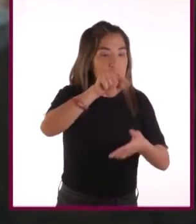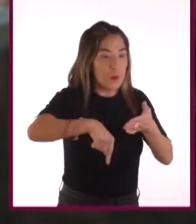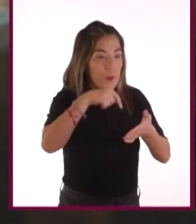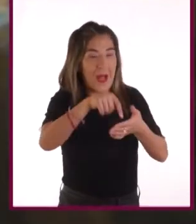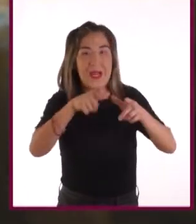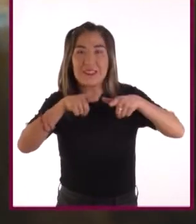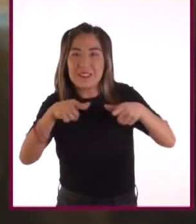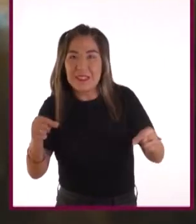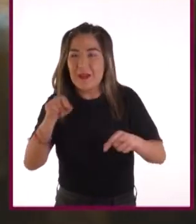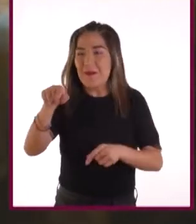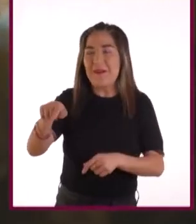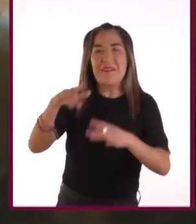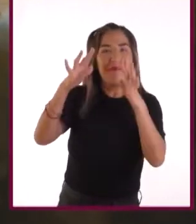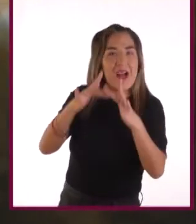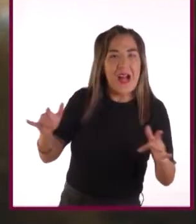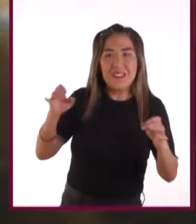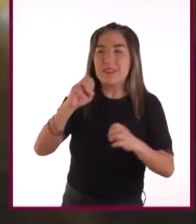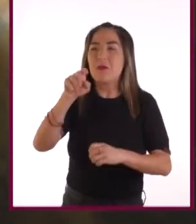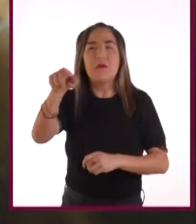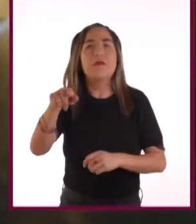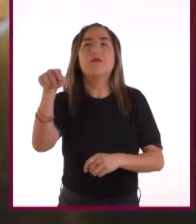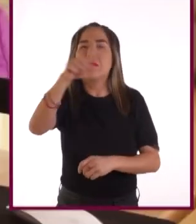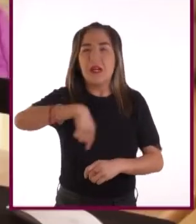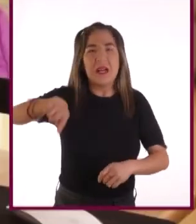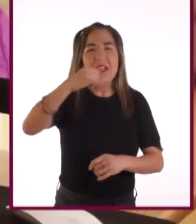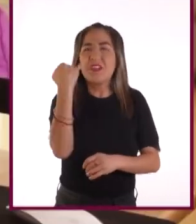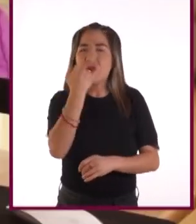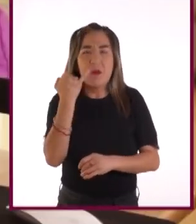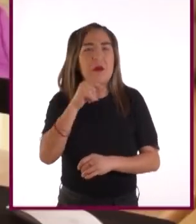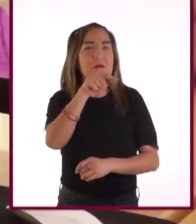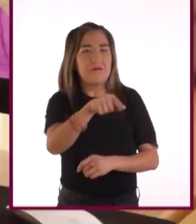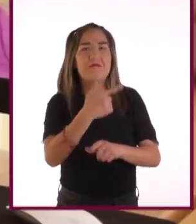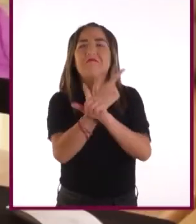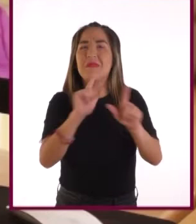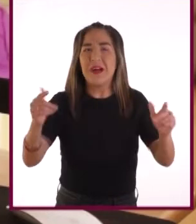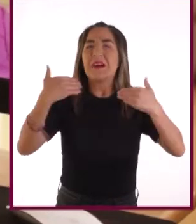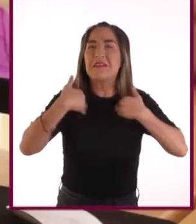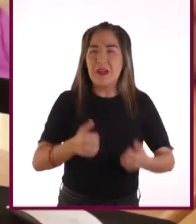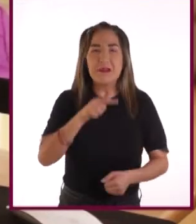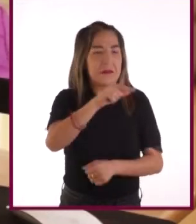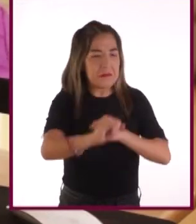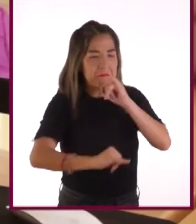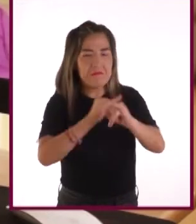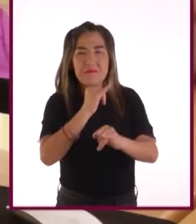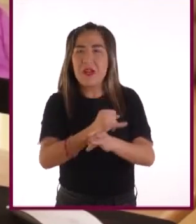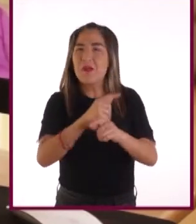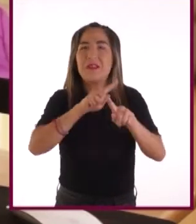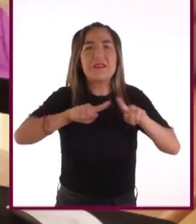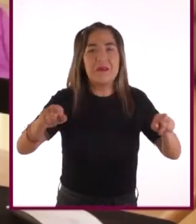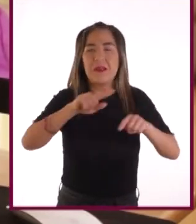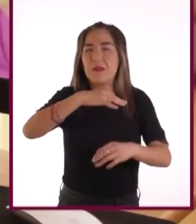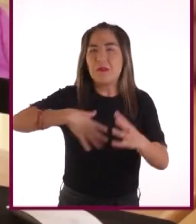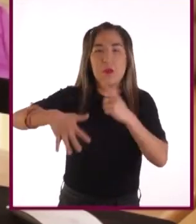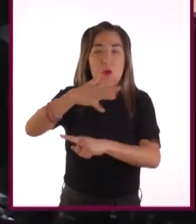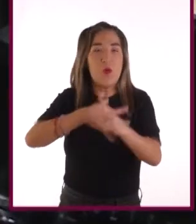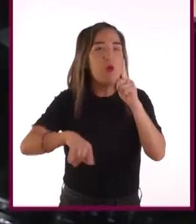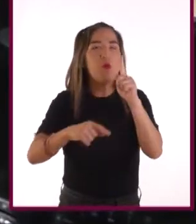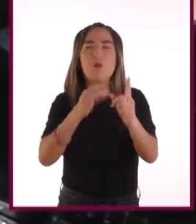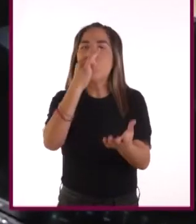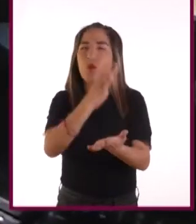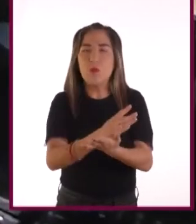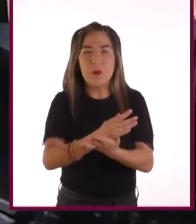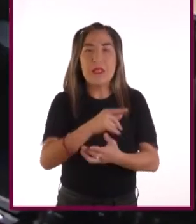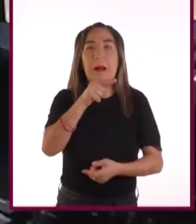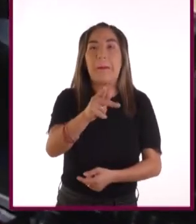o cualquier otro pues idioma, el código Morse es internacional y solamente hay uno. Y